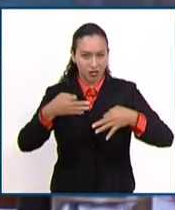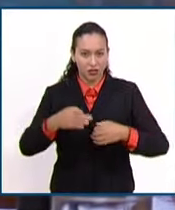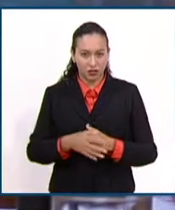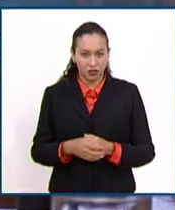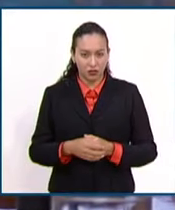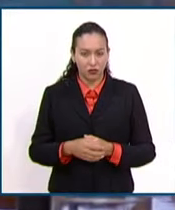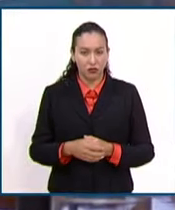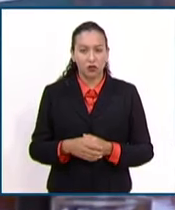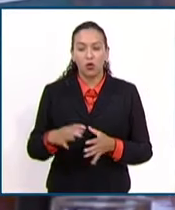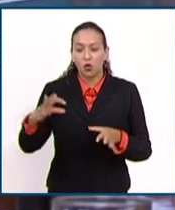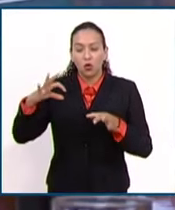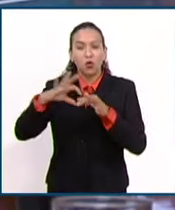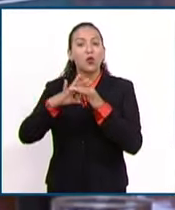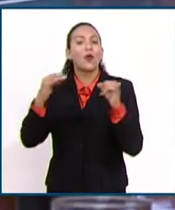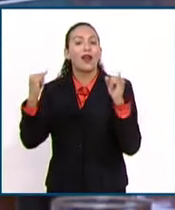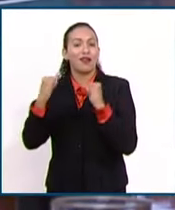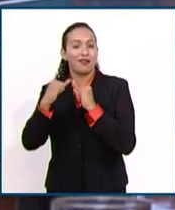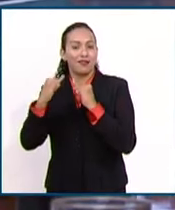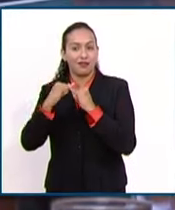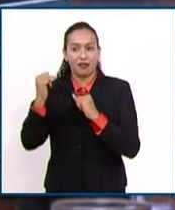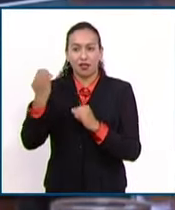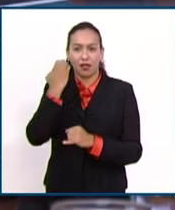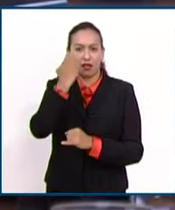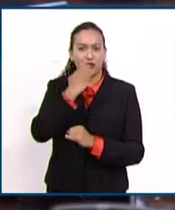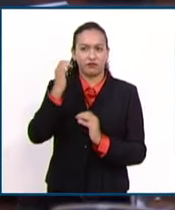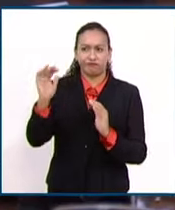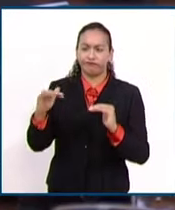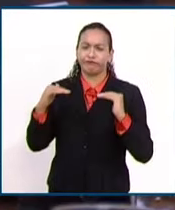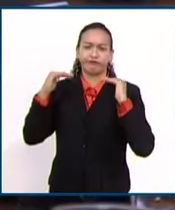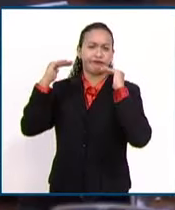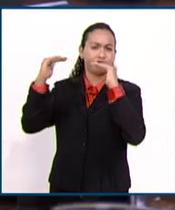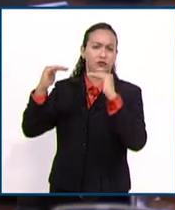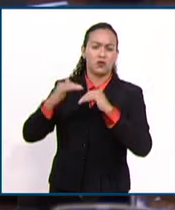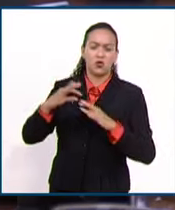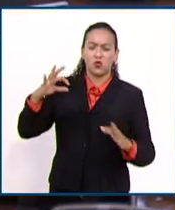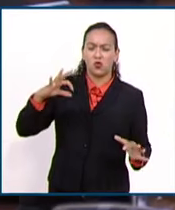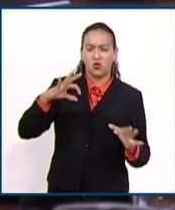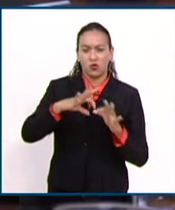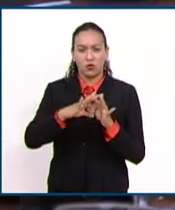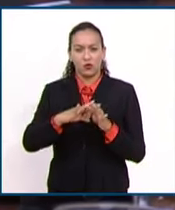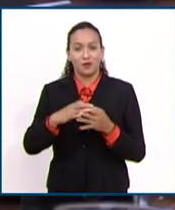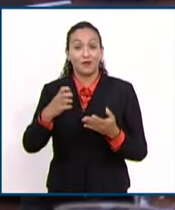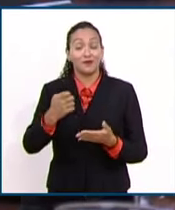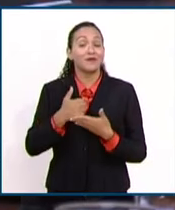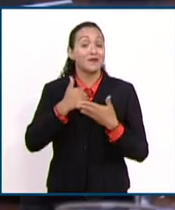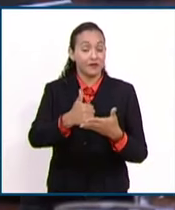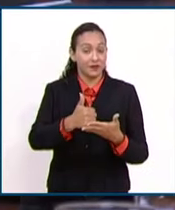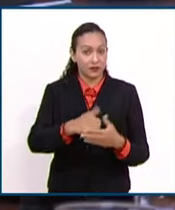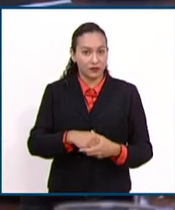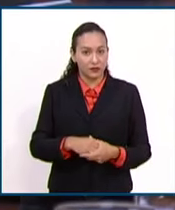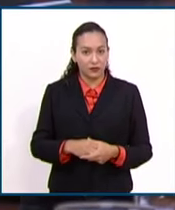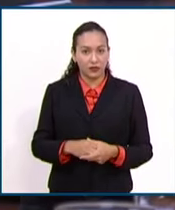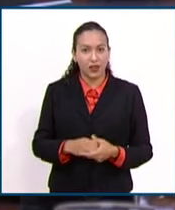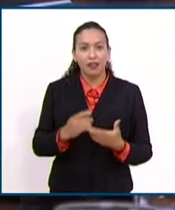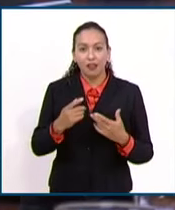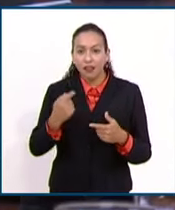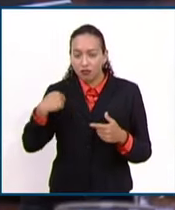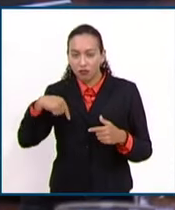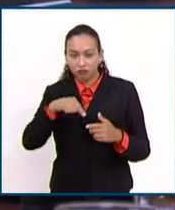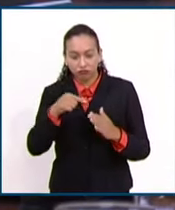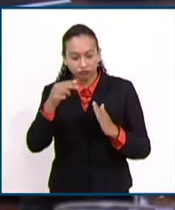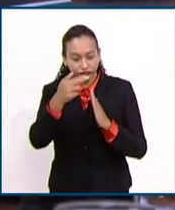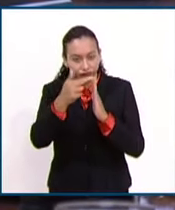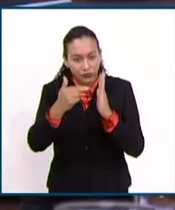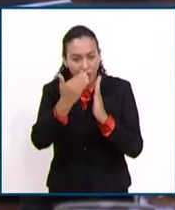de la mano de instituciones académicas de prestigio, permitirá hacer sostenible el